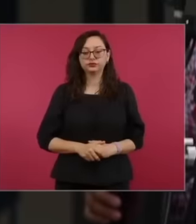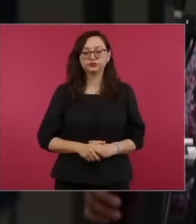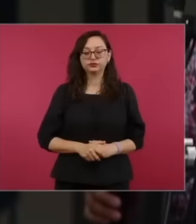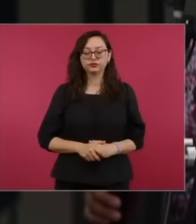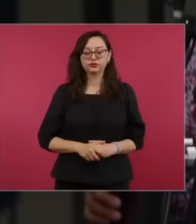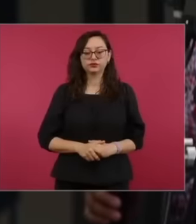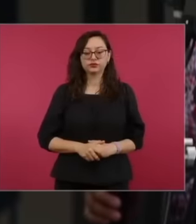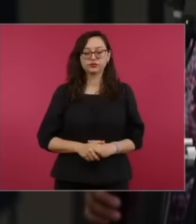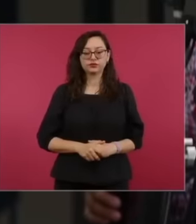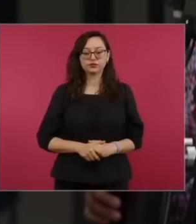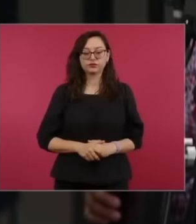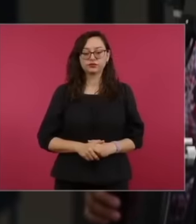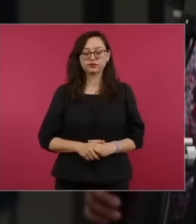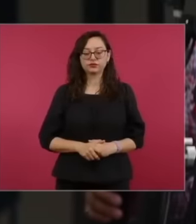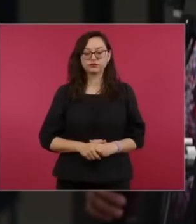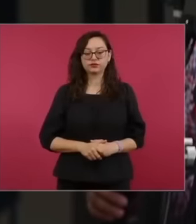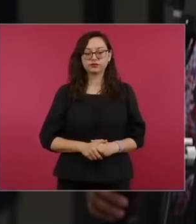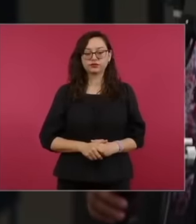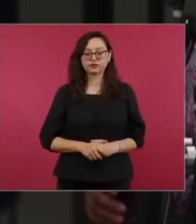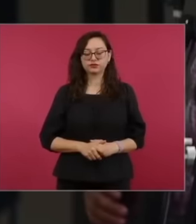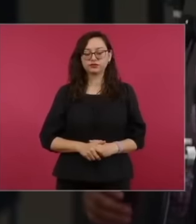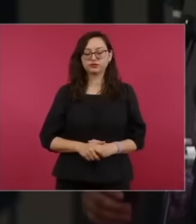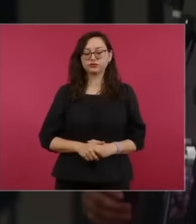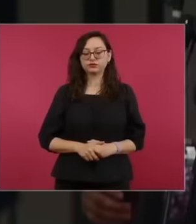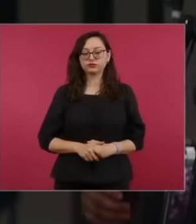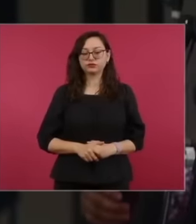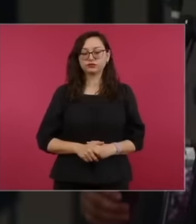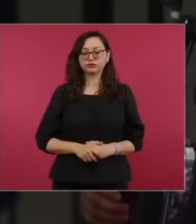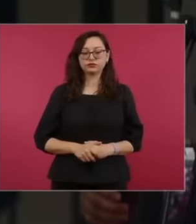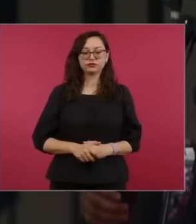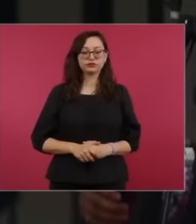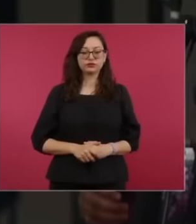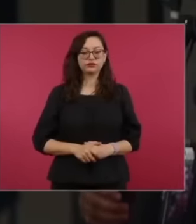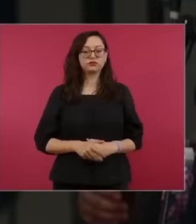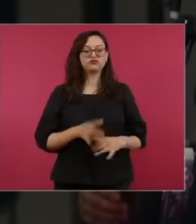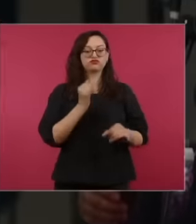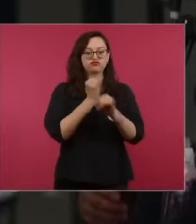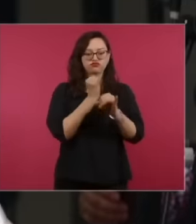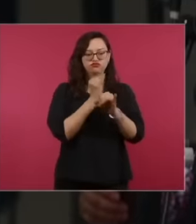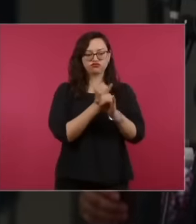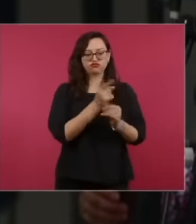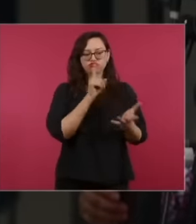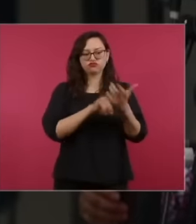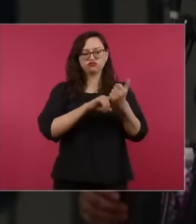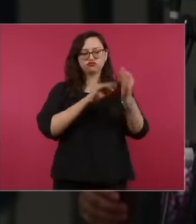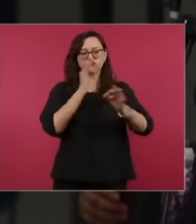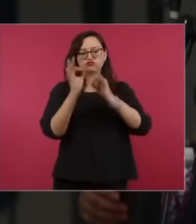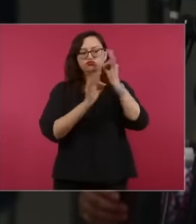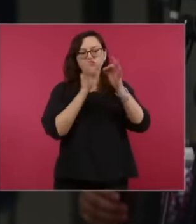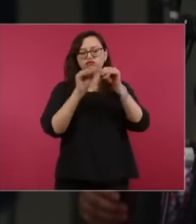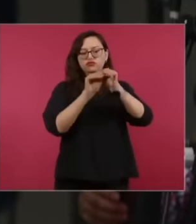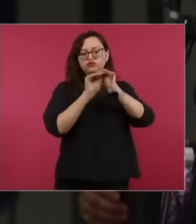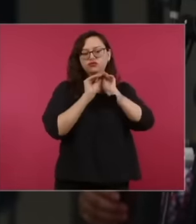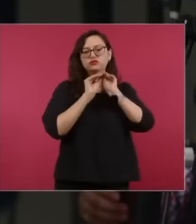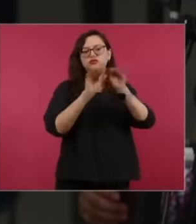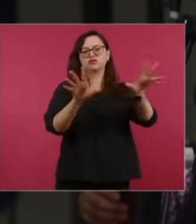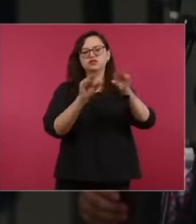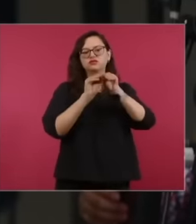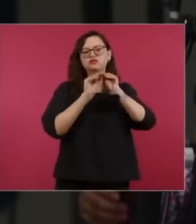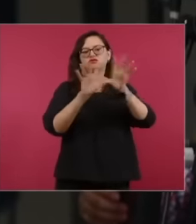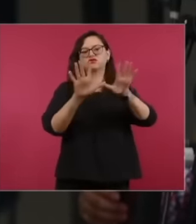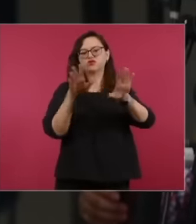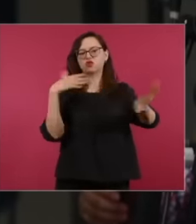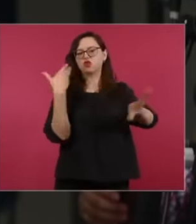lanzando en redes sociales contra el AIFA y haciendo pues mofa